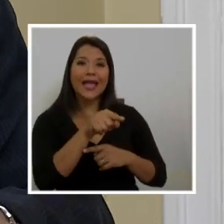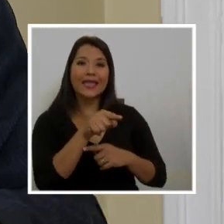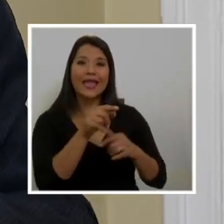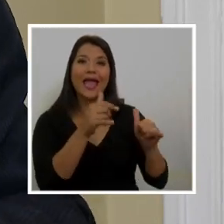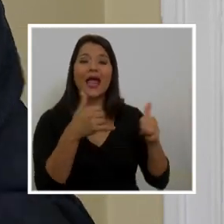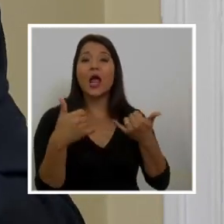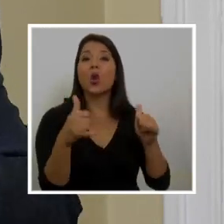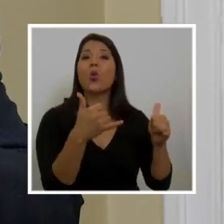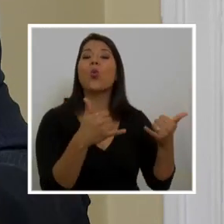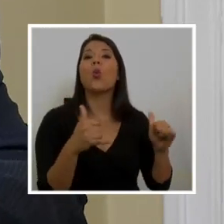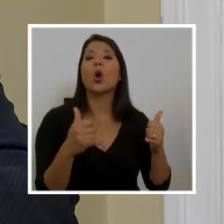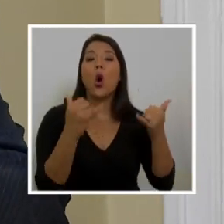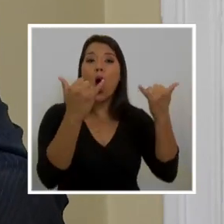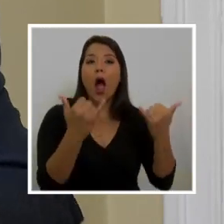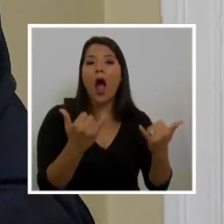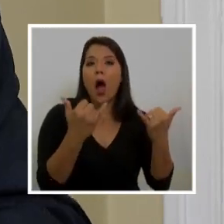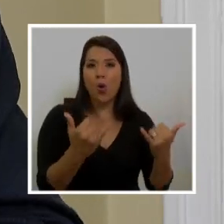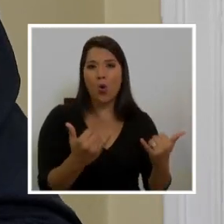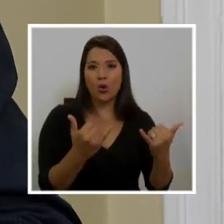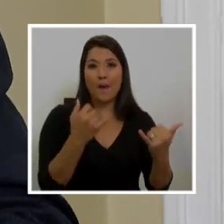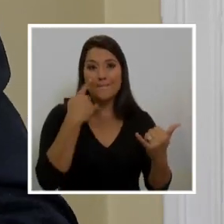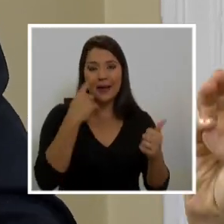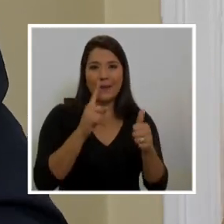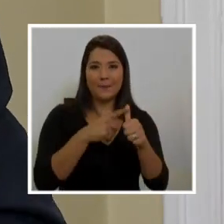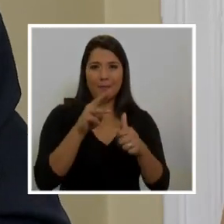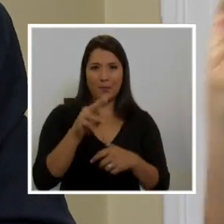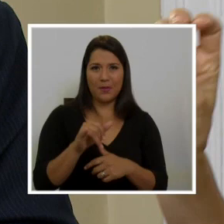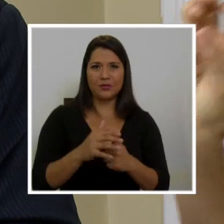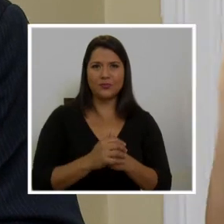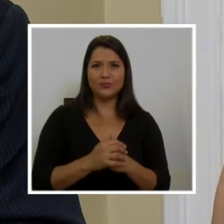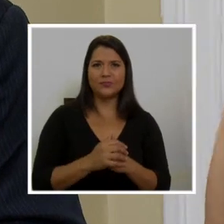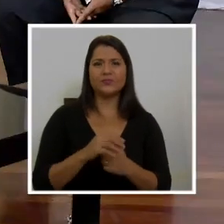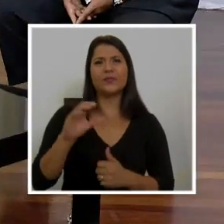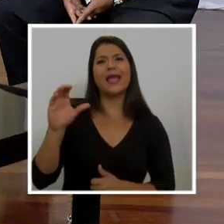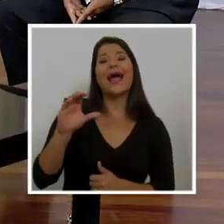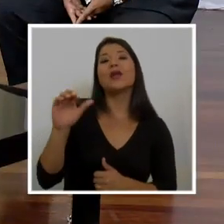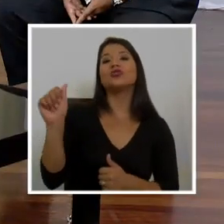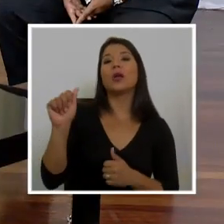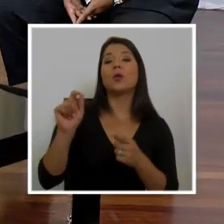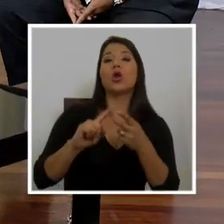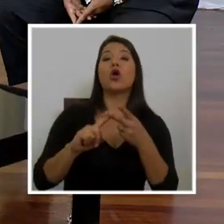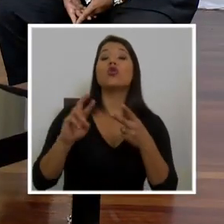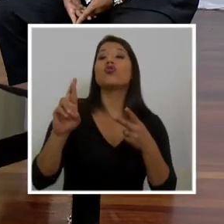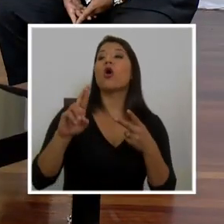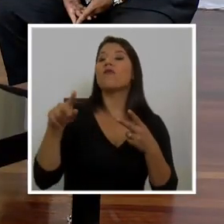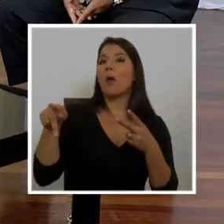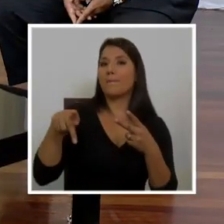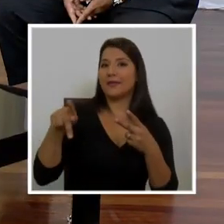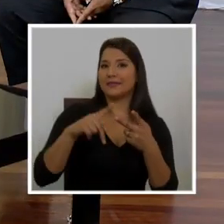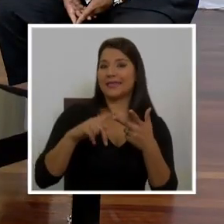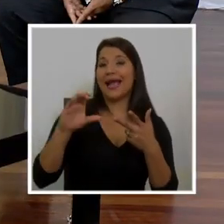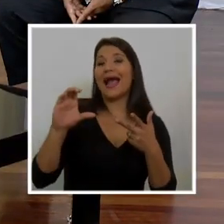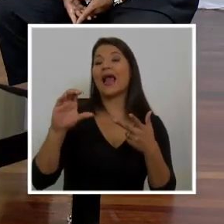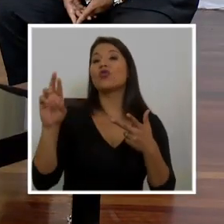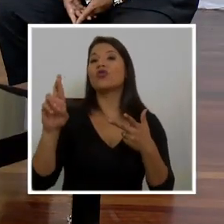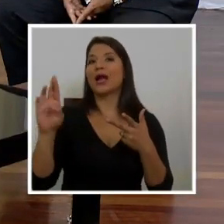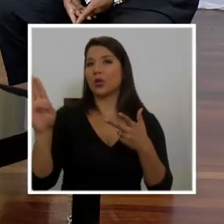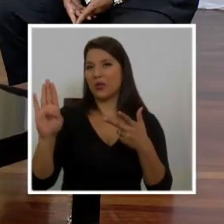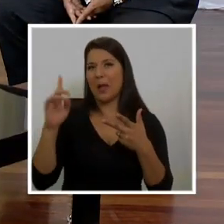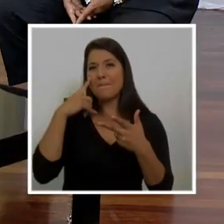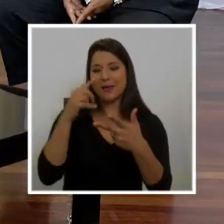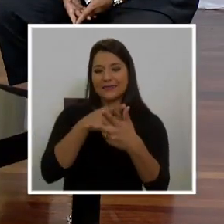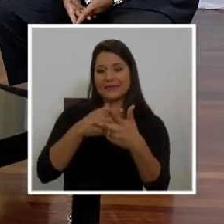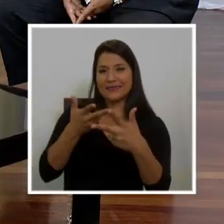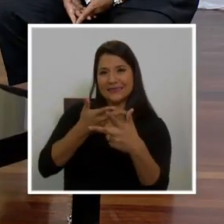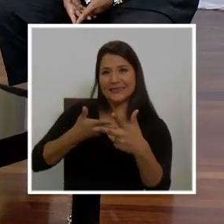momentos para la escena política de este 1 de mayo. Carlos Alvarado, Rodolfo Pisa y Carlos Ricardo Benavides. Eso